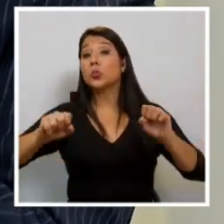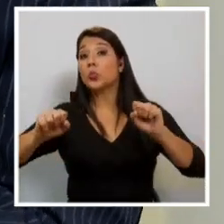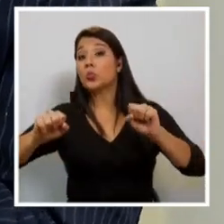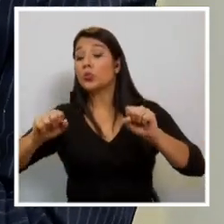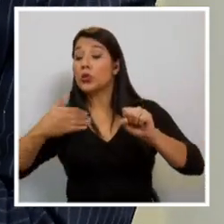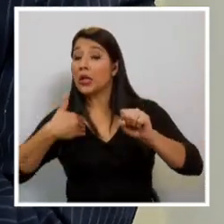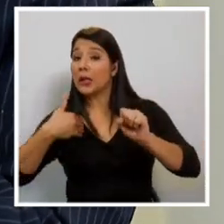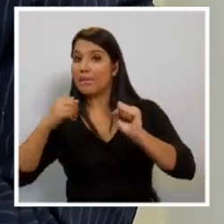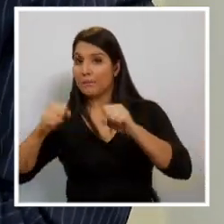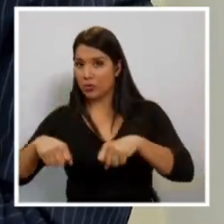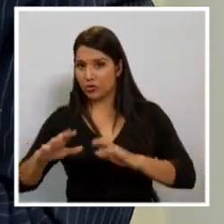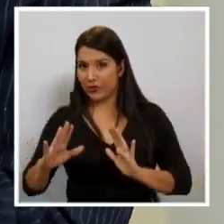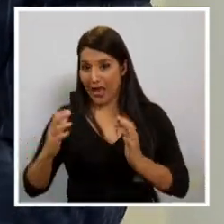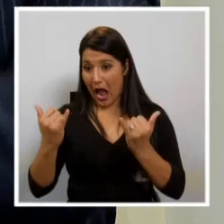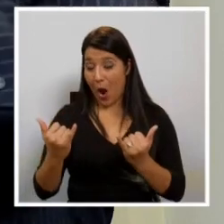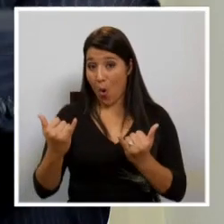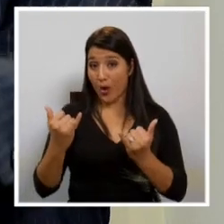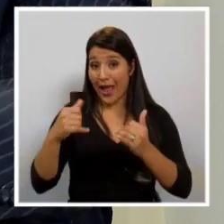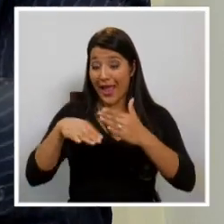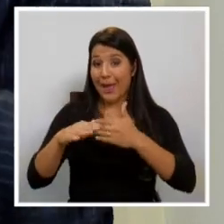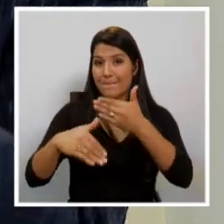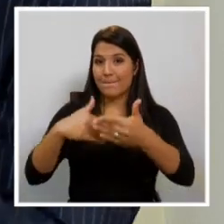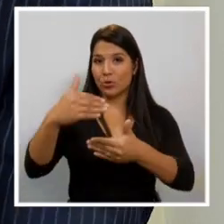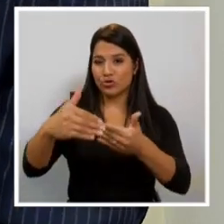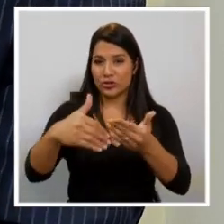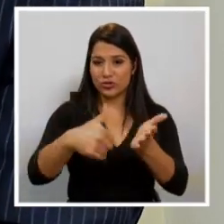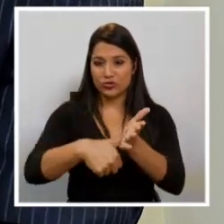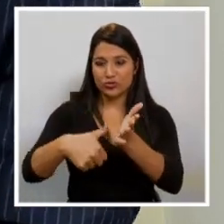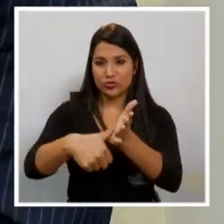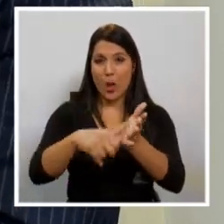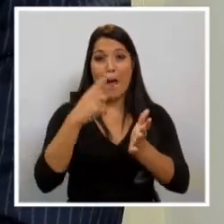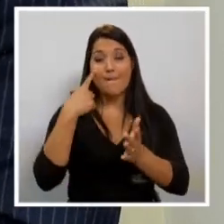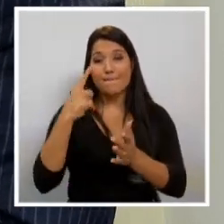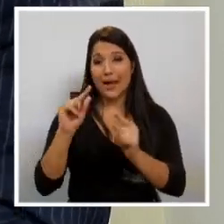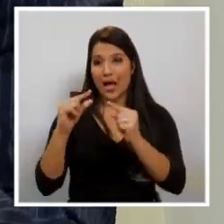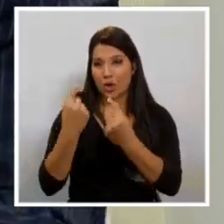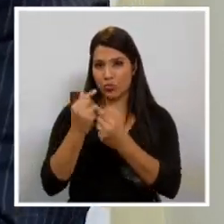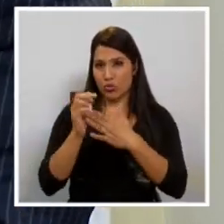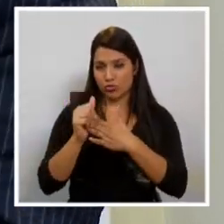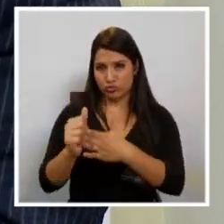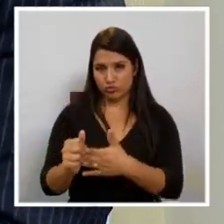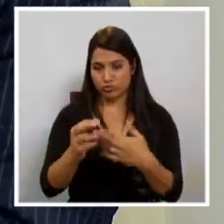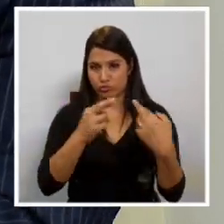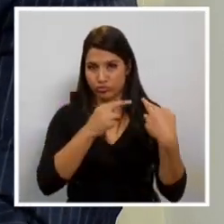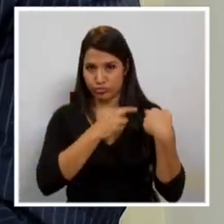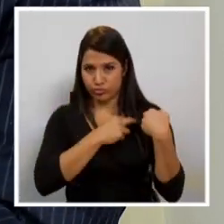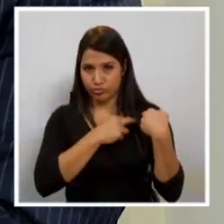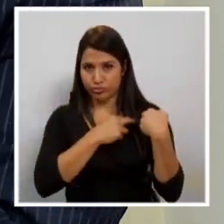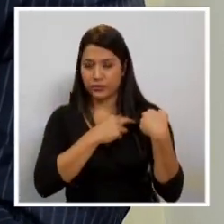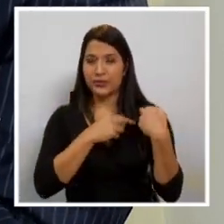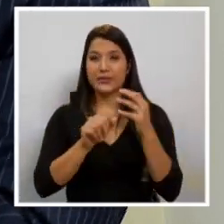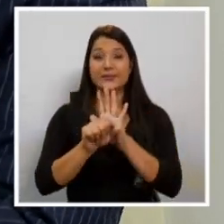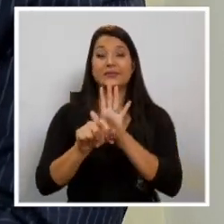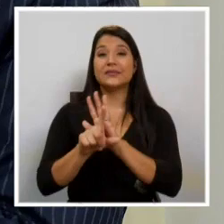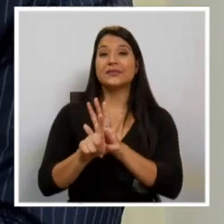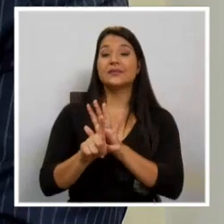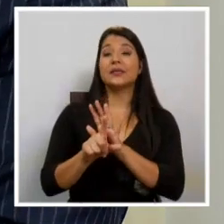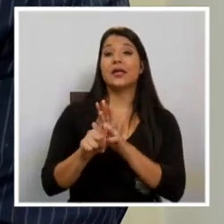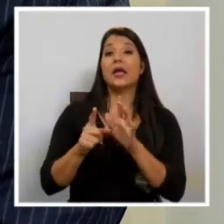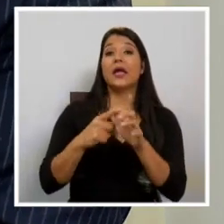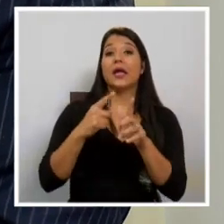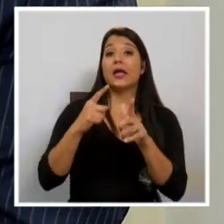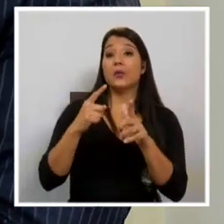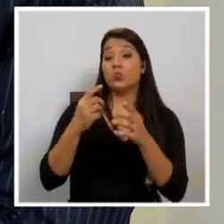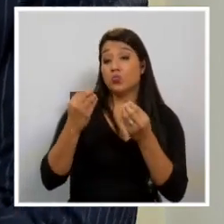ahí está parte del juego. Unos tratando de meterlos porque coinciden en gran medida en los proyectos